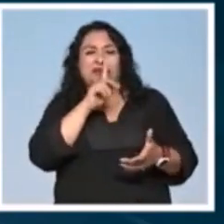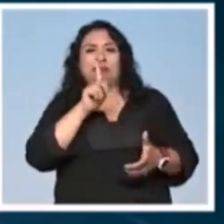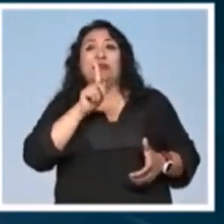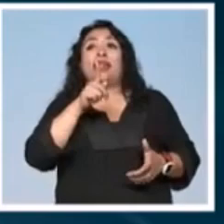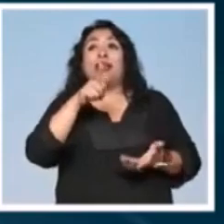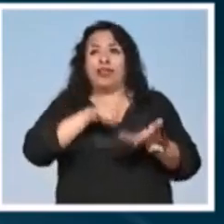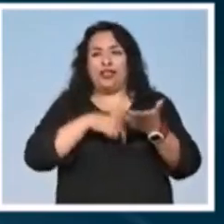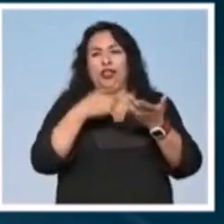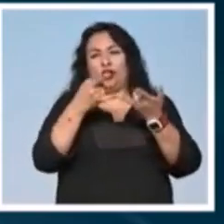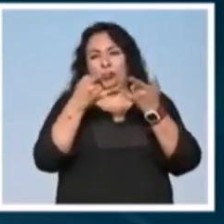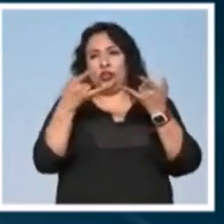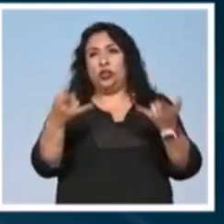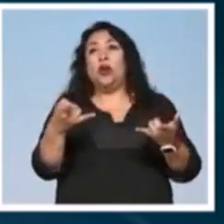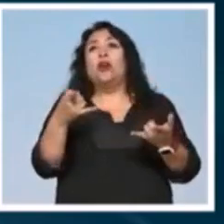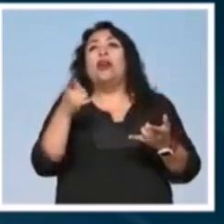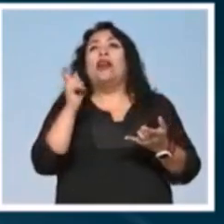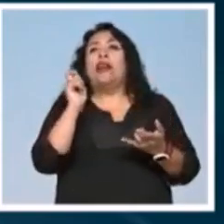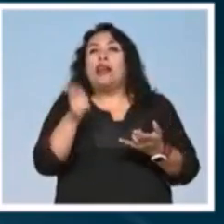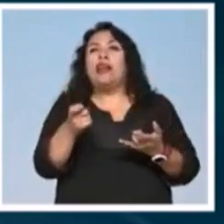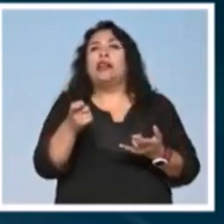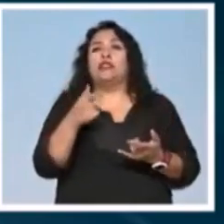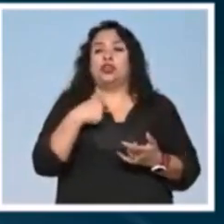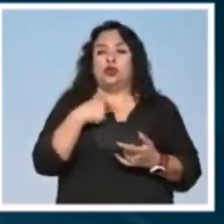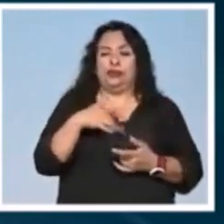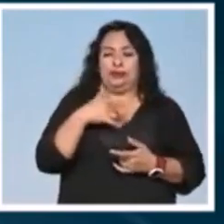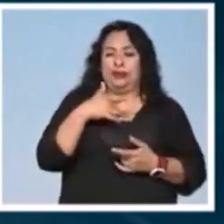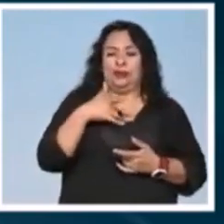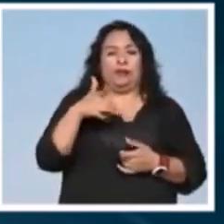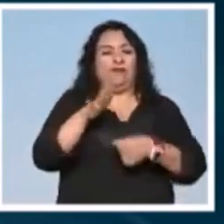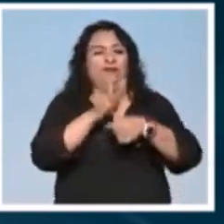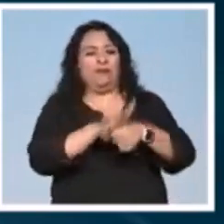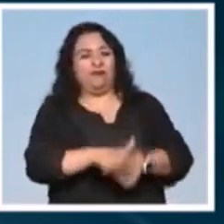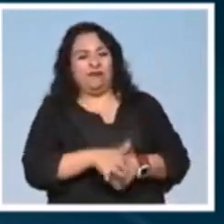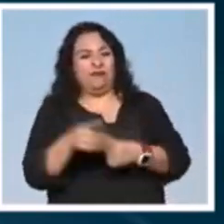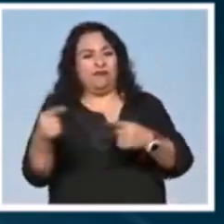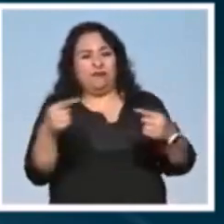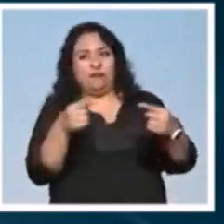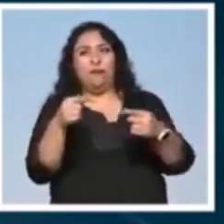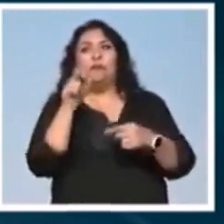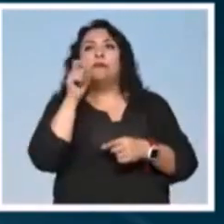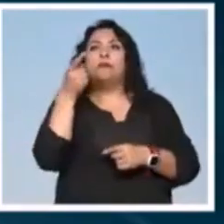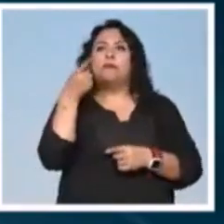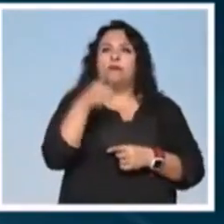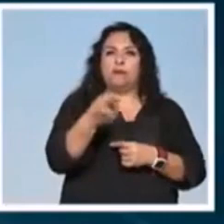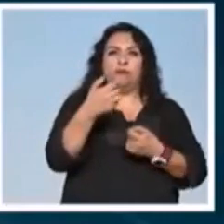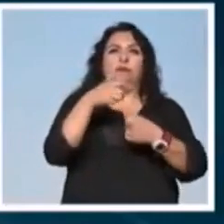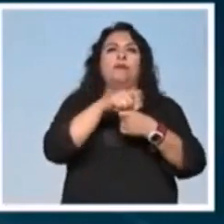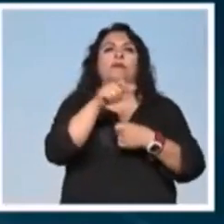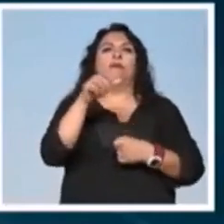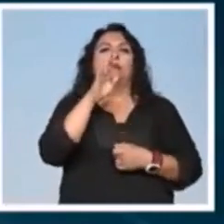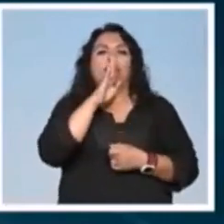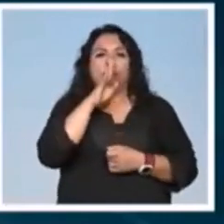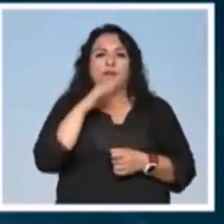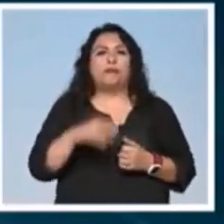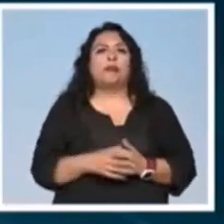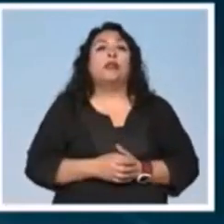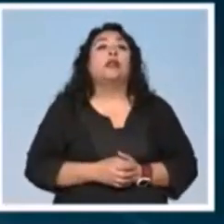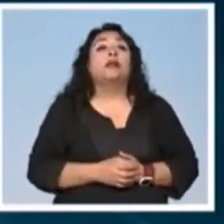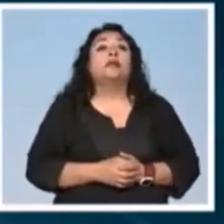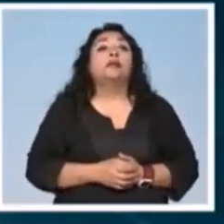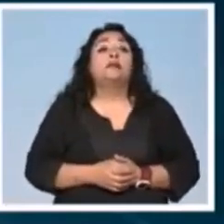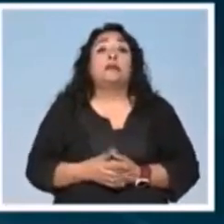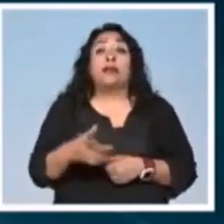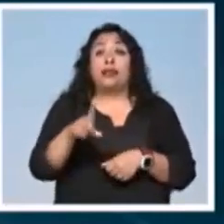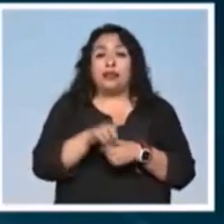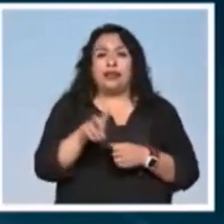tema principal pareciera ser la pugna del instinto frente a la represión, pero también la imposición social de la maternidad. Estamos